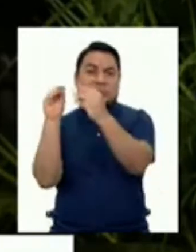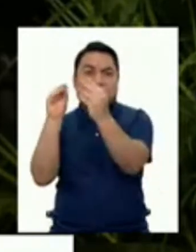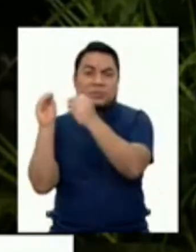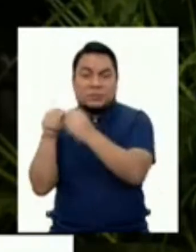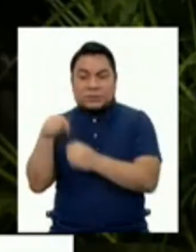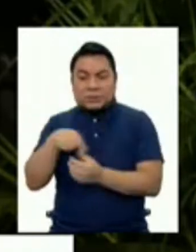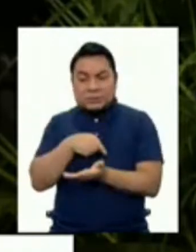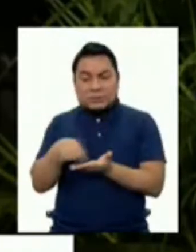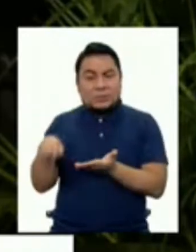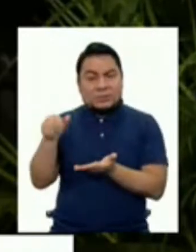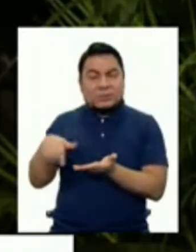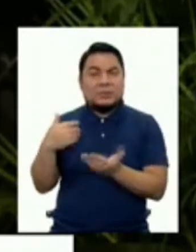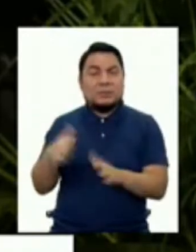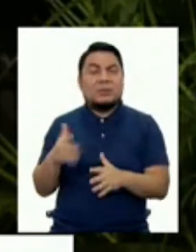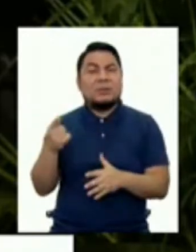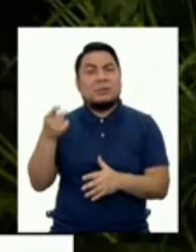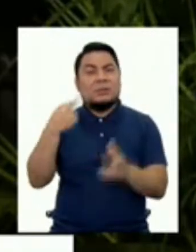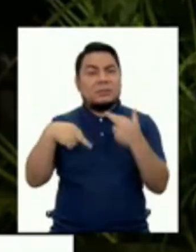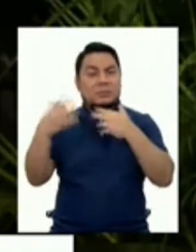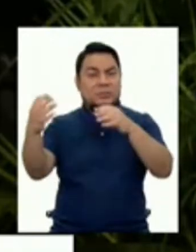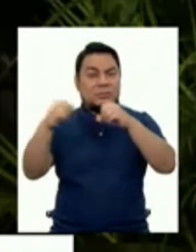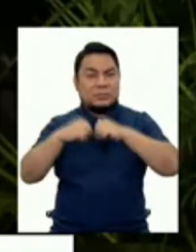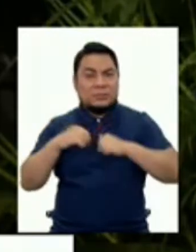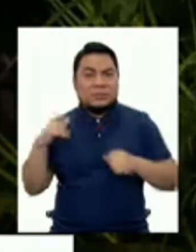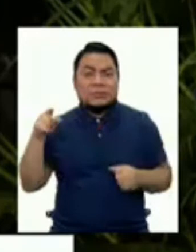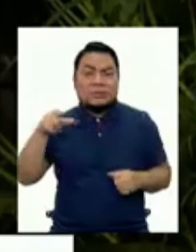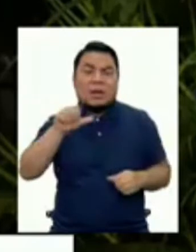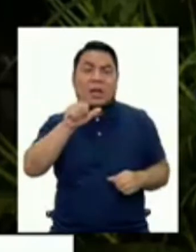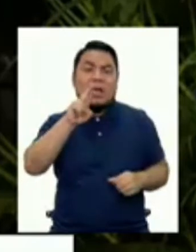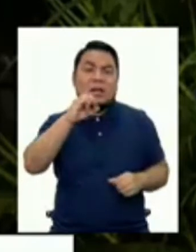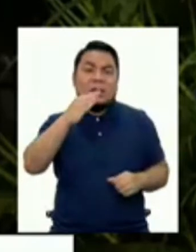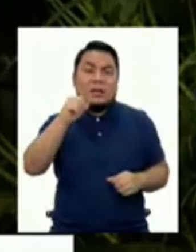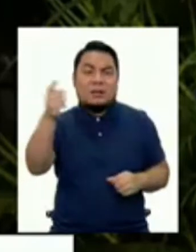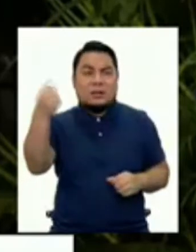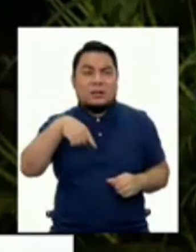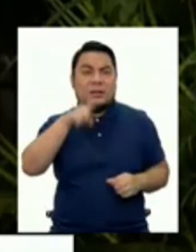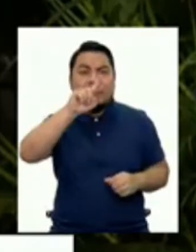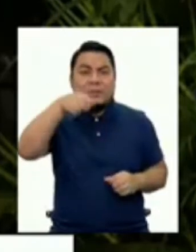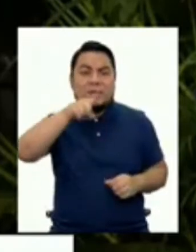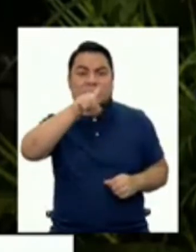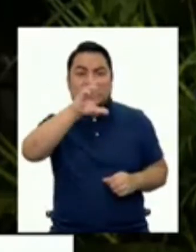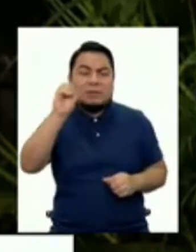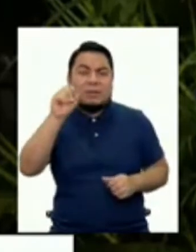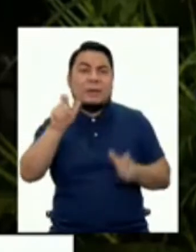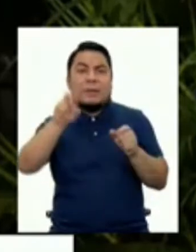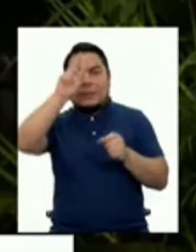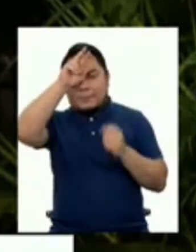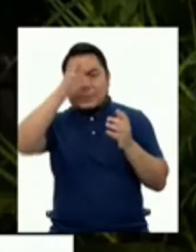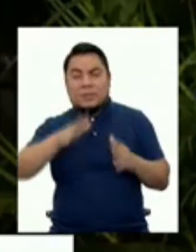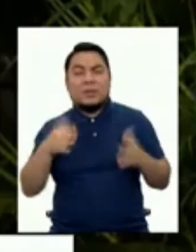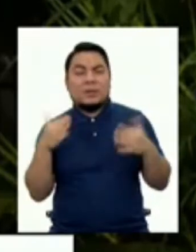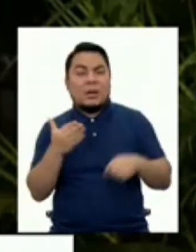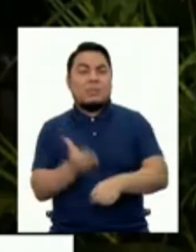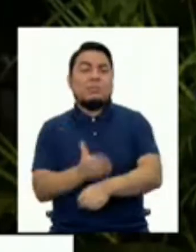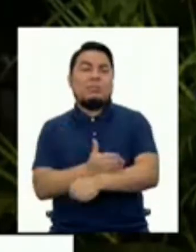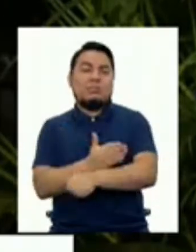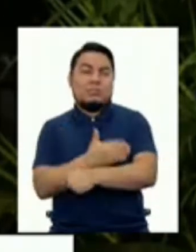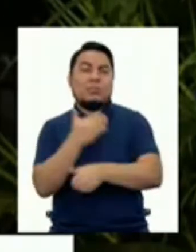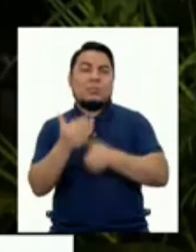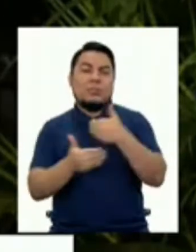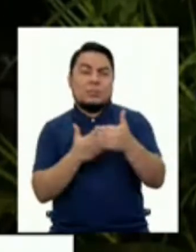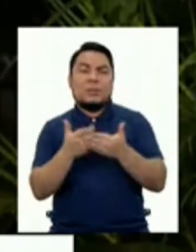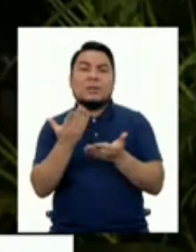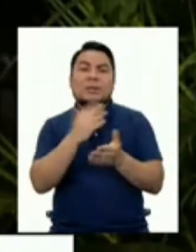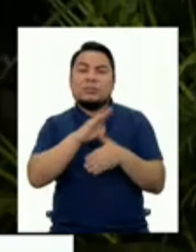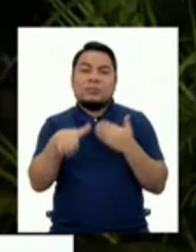semana deben retornar vía Arica 1.100 peruanos. Estamos en pleno proceso de consistenciamiento de los